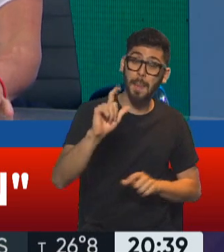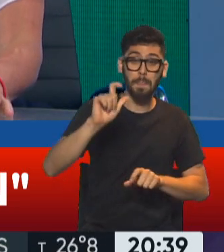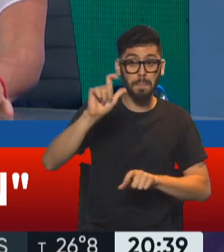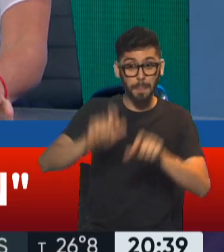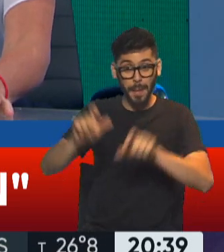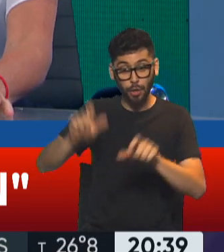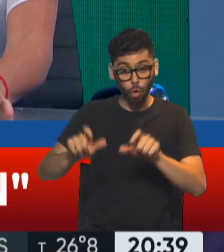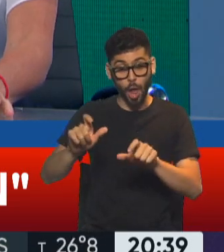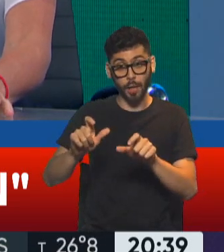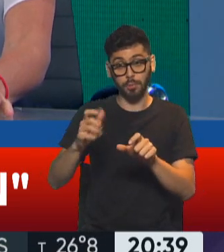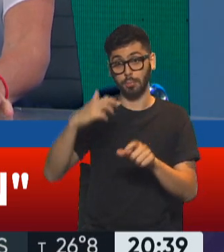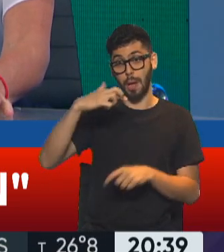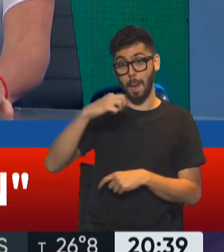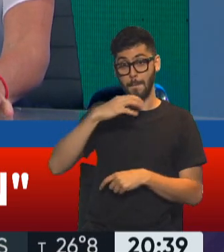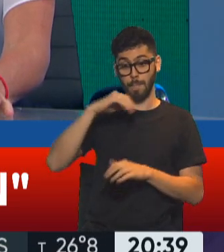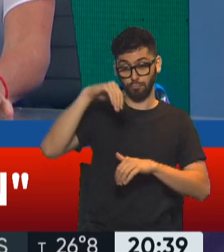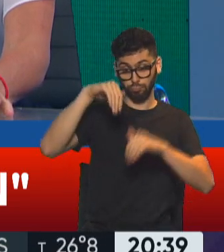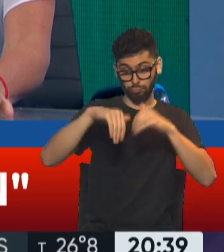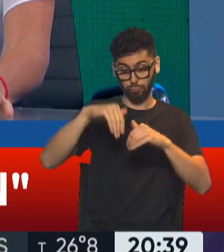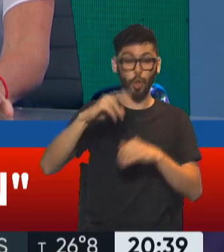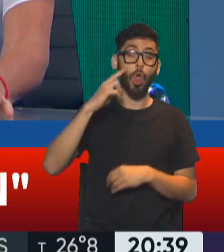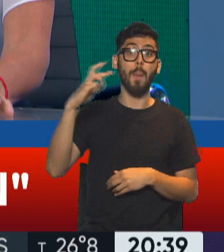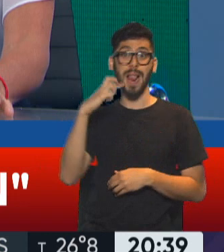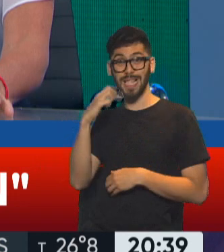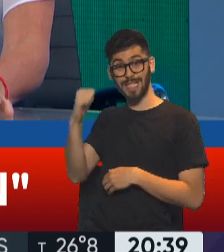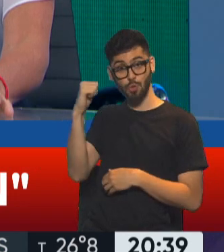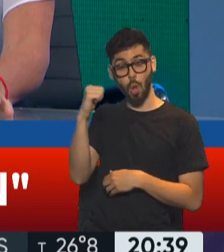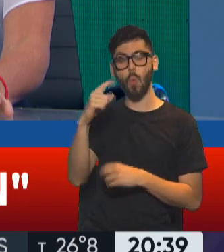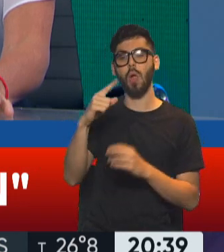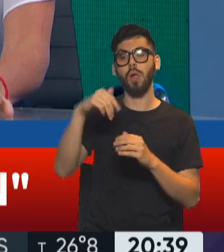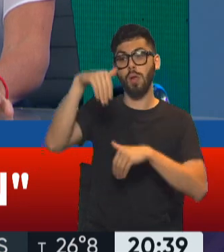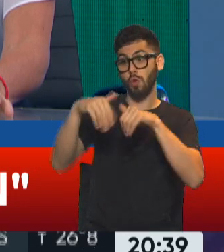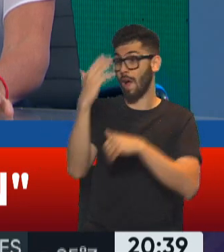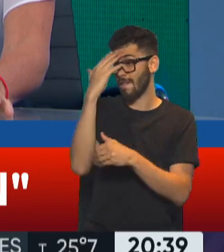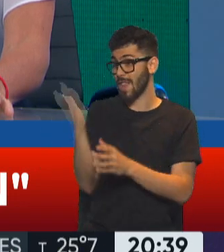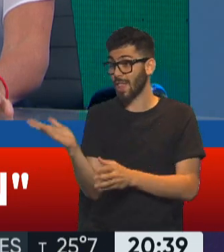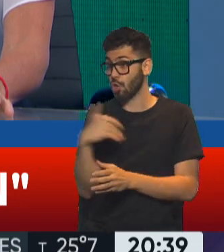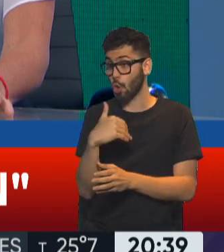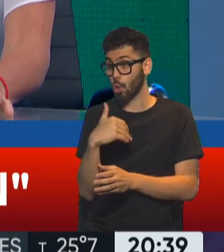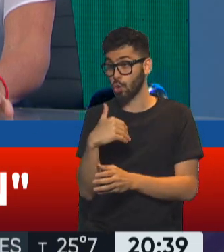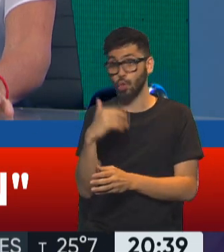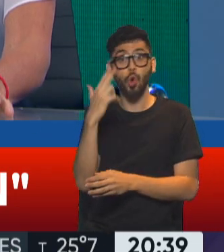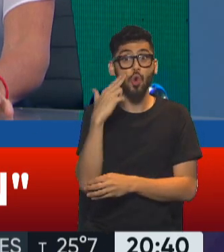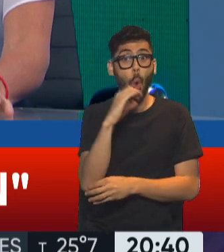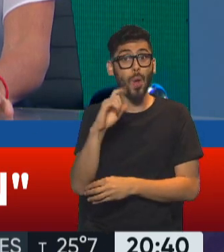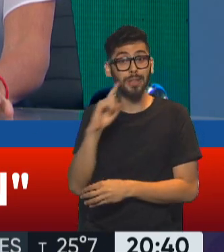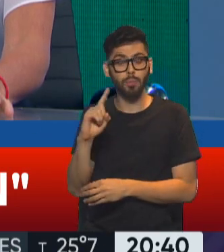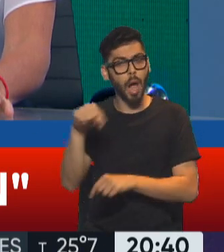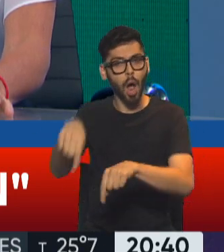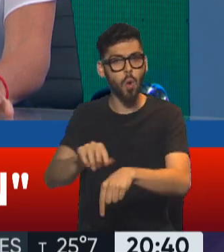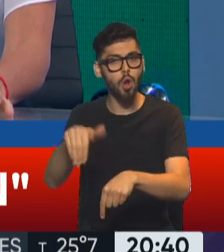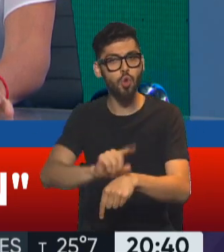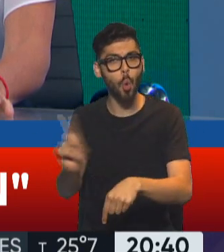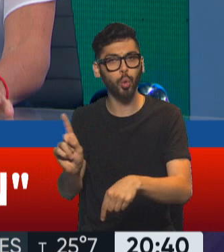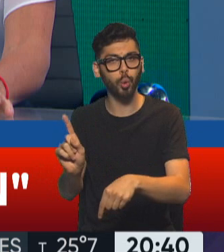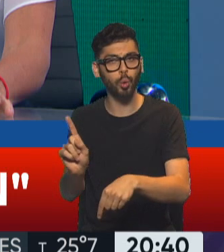votado en las PASO a diputados del 2019 al Frente de Todos que no fueron a votar.